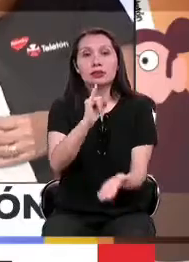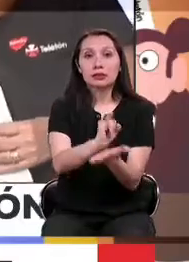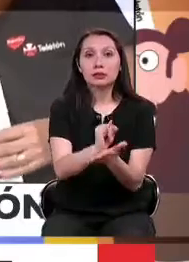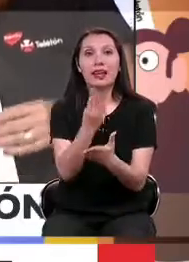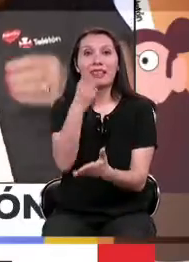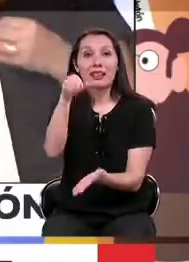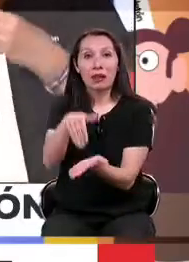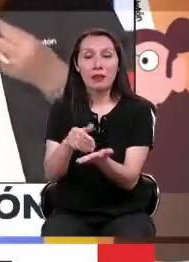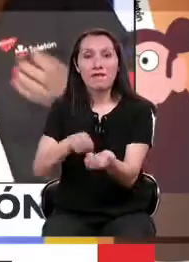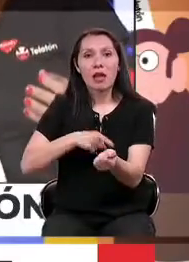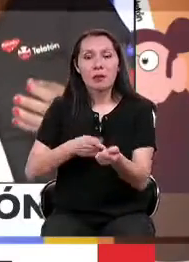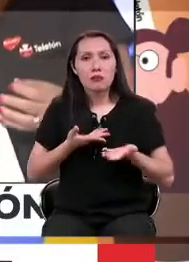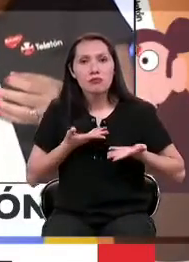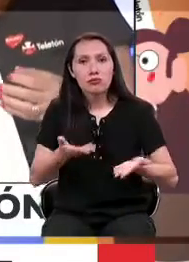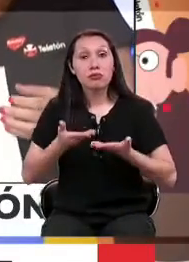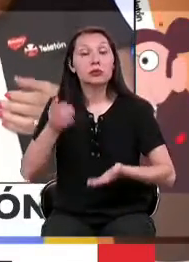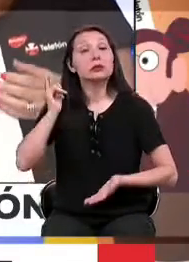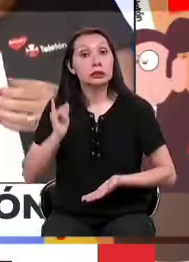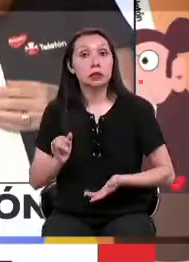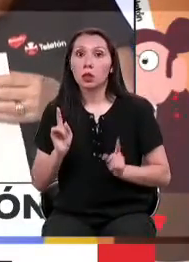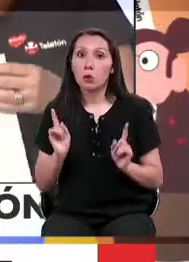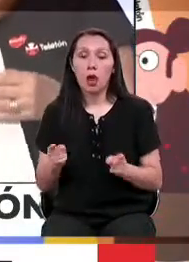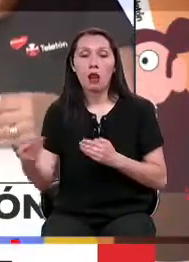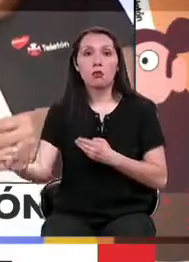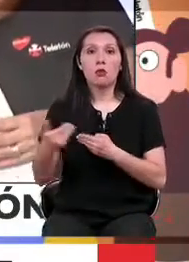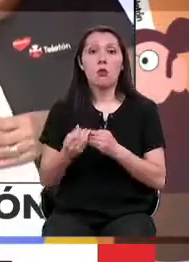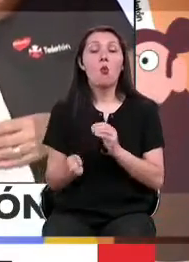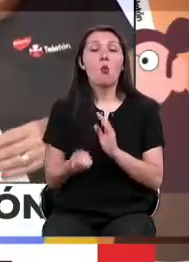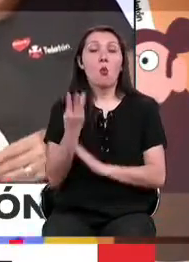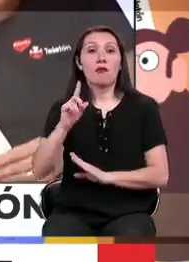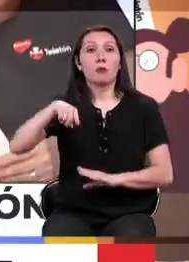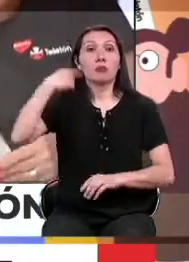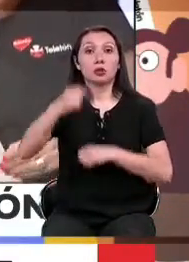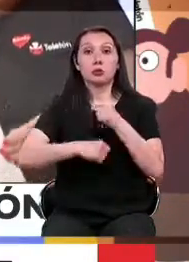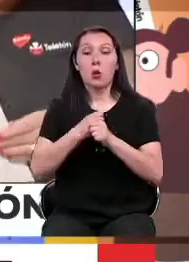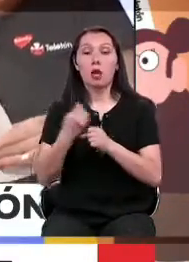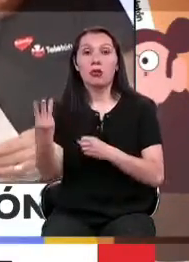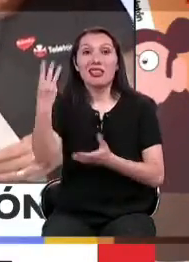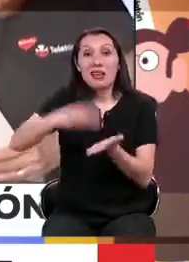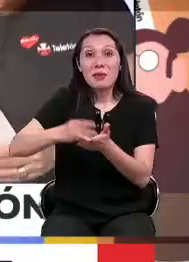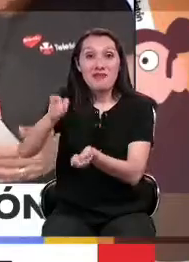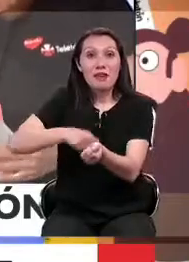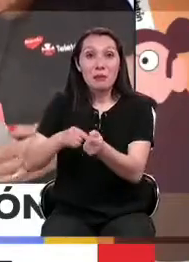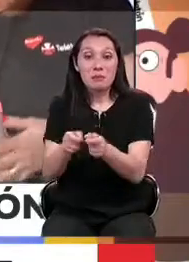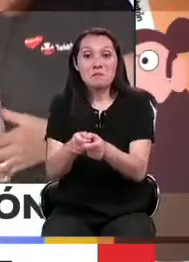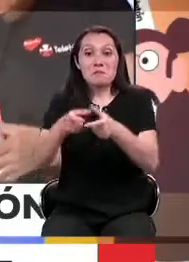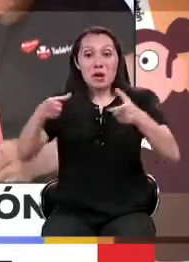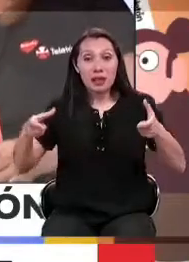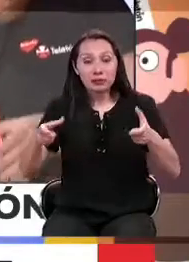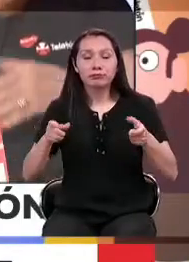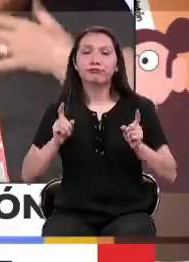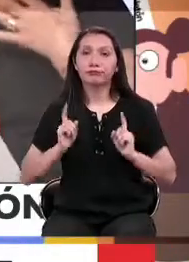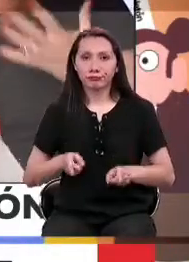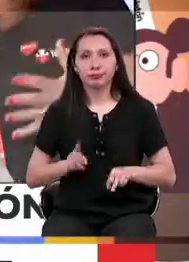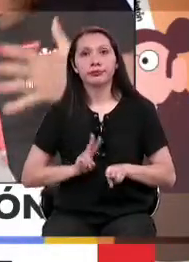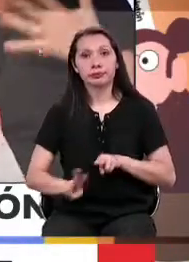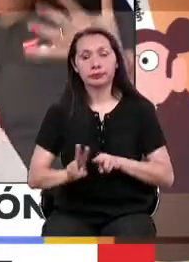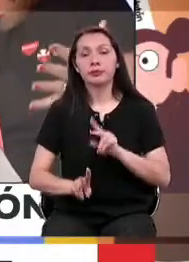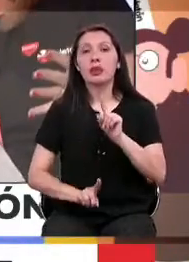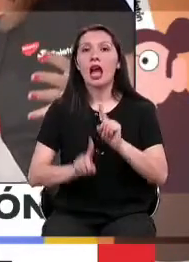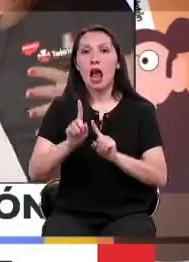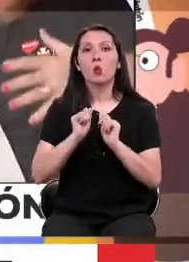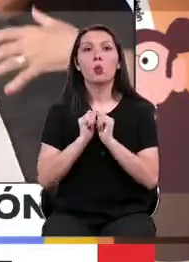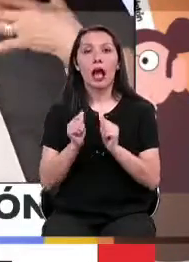30.000 familias, que sí o sí van a llegar 3.000 familias nuevas el próximo año, nosotros vamos a tener que hacer